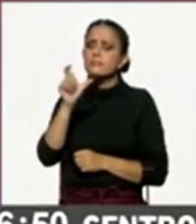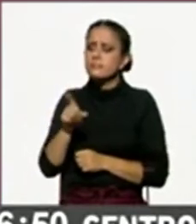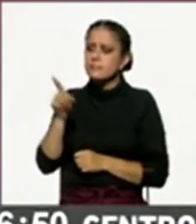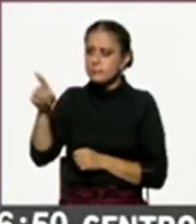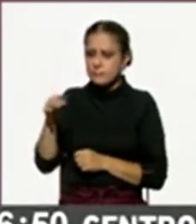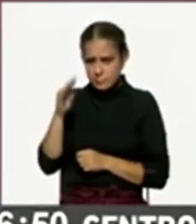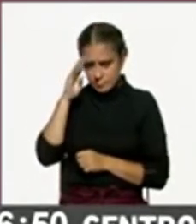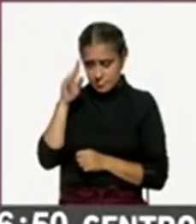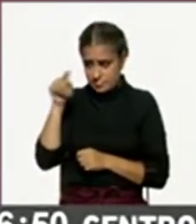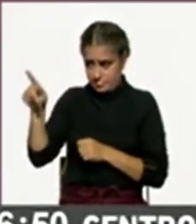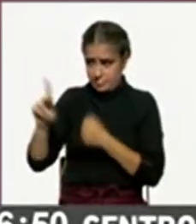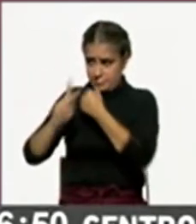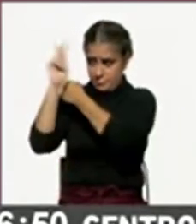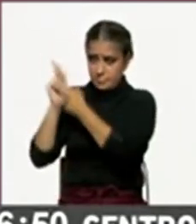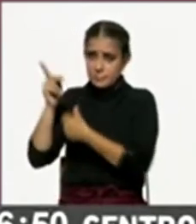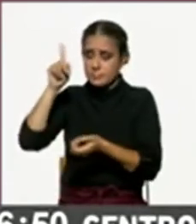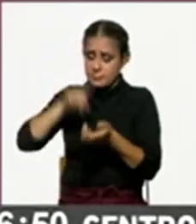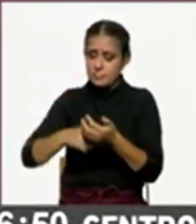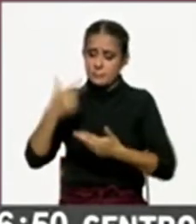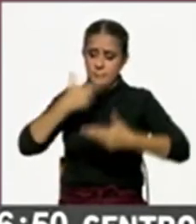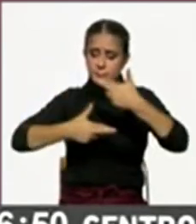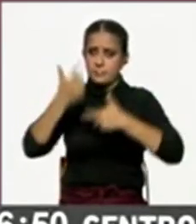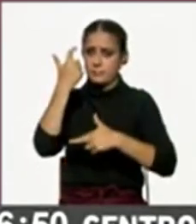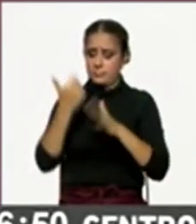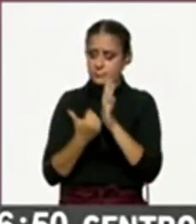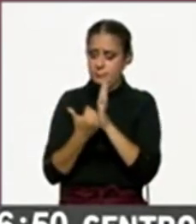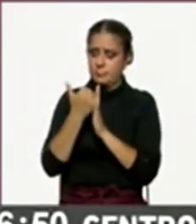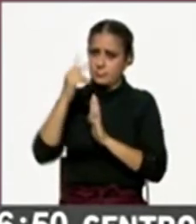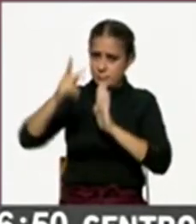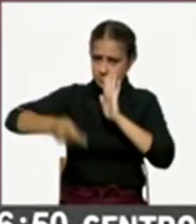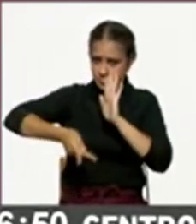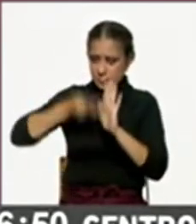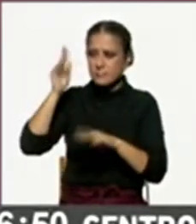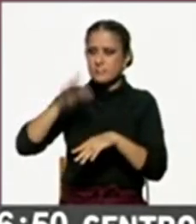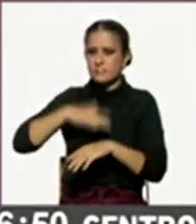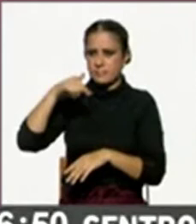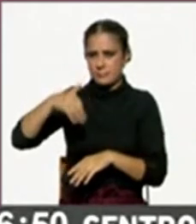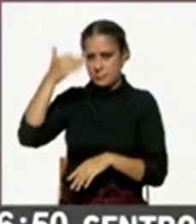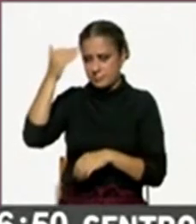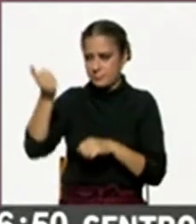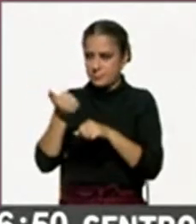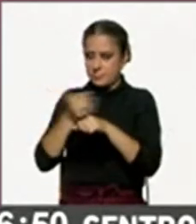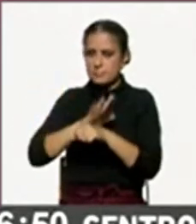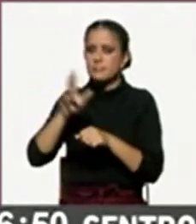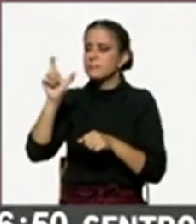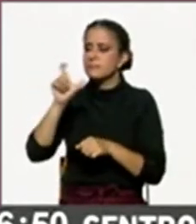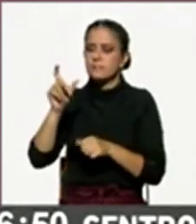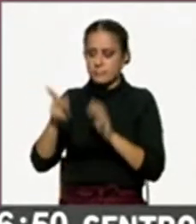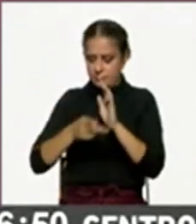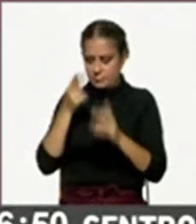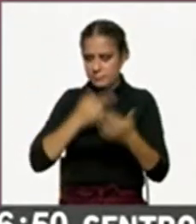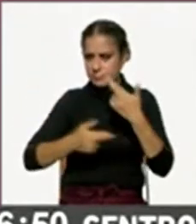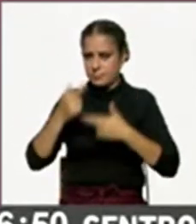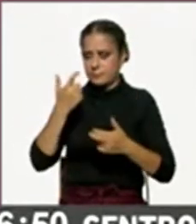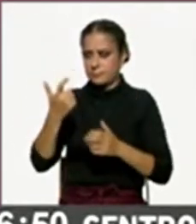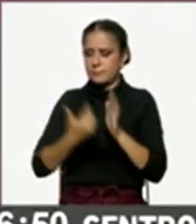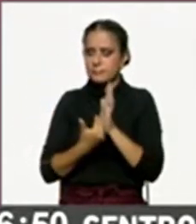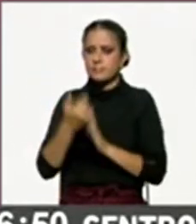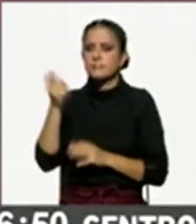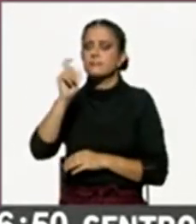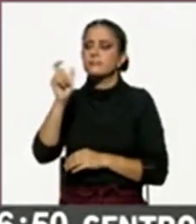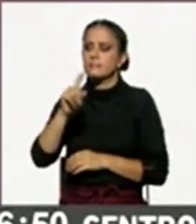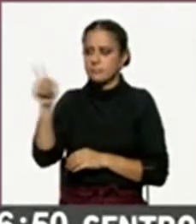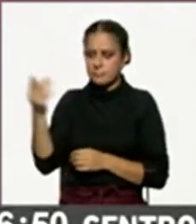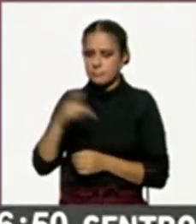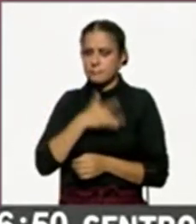país se habrá recuperado de la pandemia? El primer dato, digamos que es la primera barra, que es el promedio de